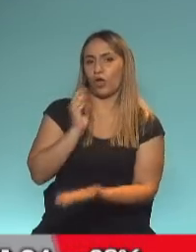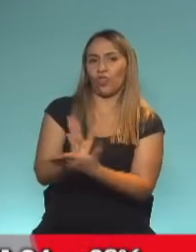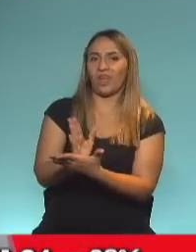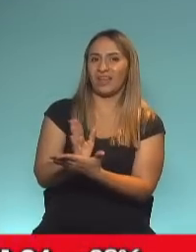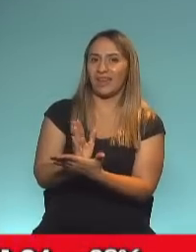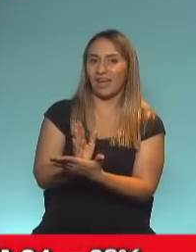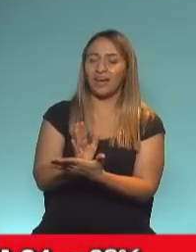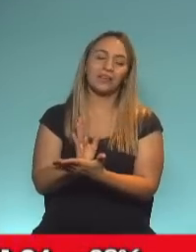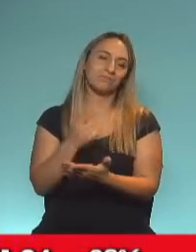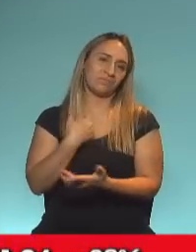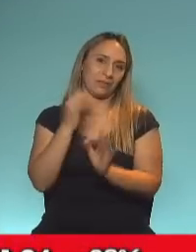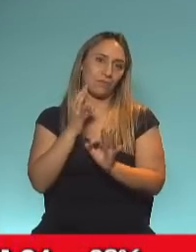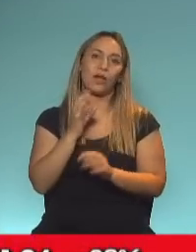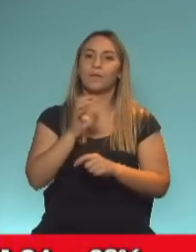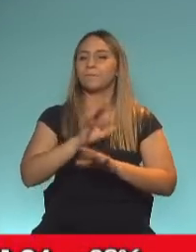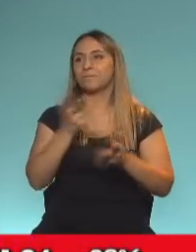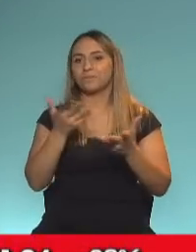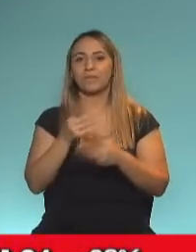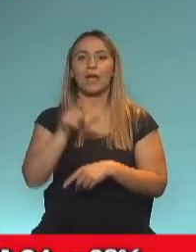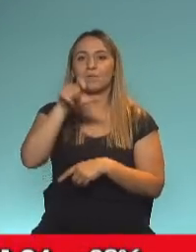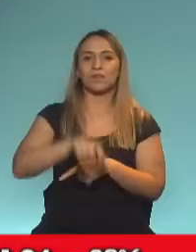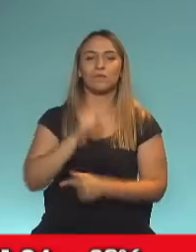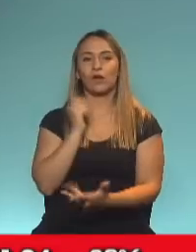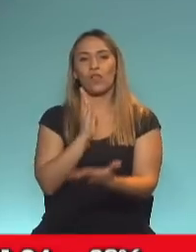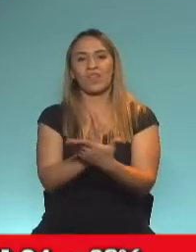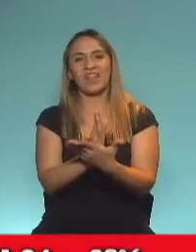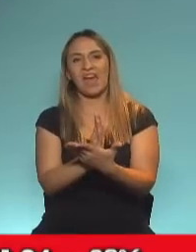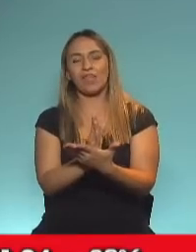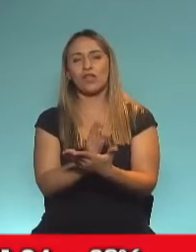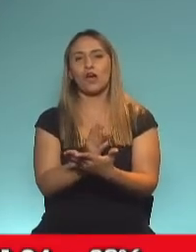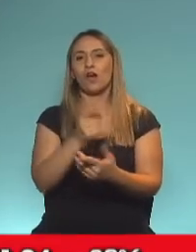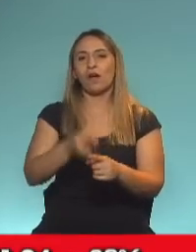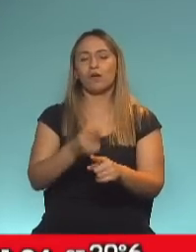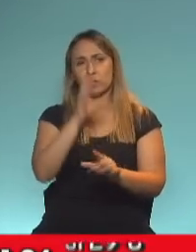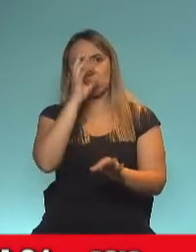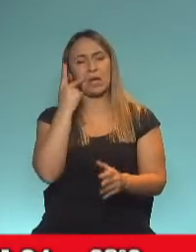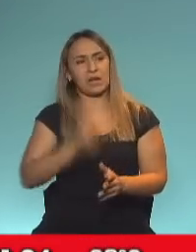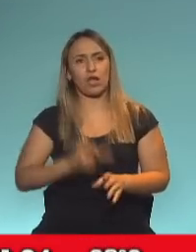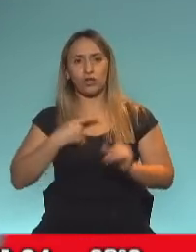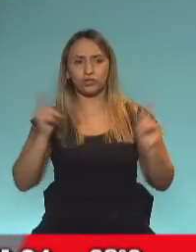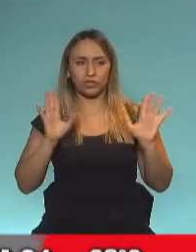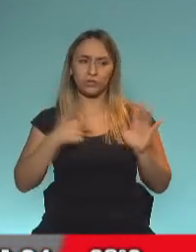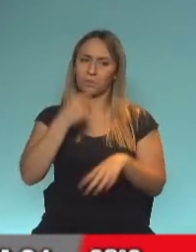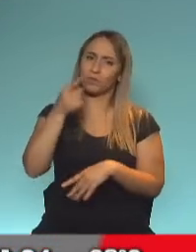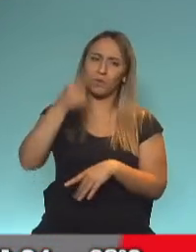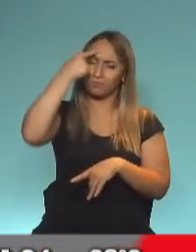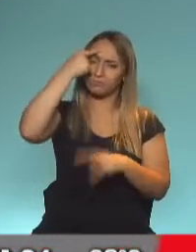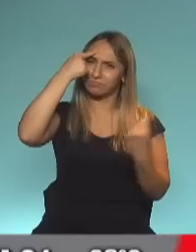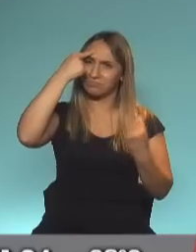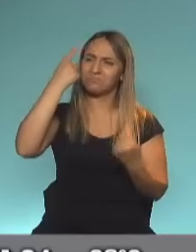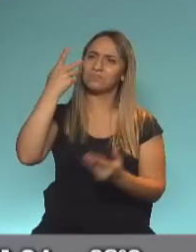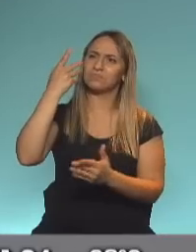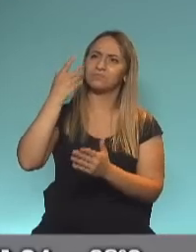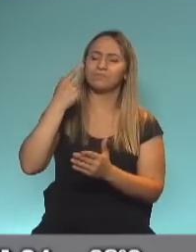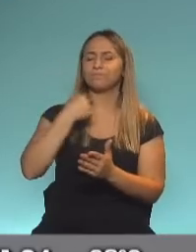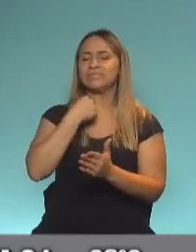sabiendo también que ningún condenado por cohecho alguna vez lo reconoció, le pregunto en qué cree que se equivocó. ¿Reconoce,